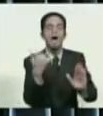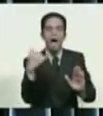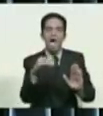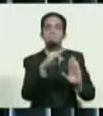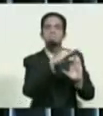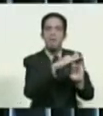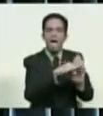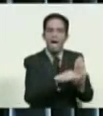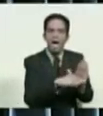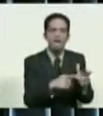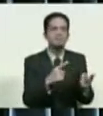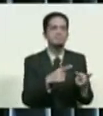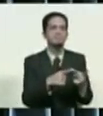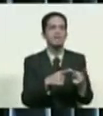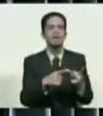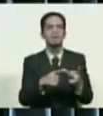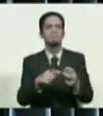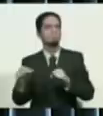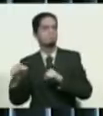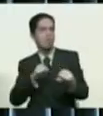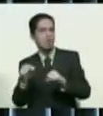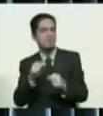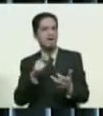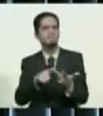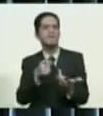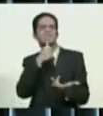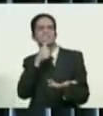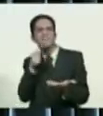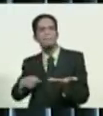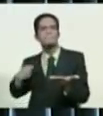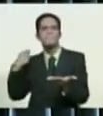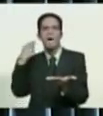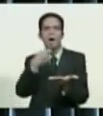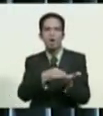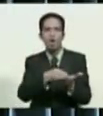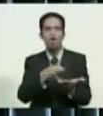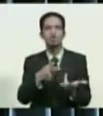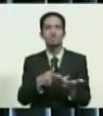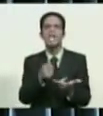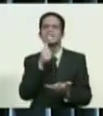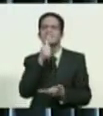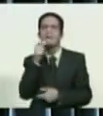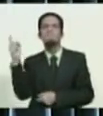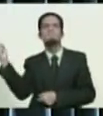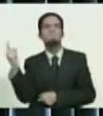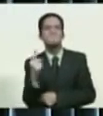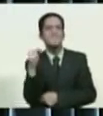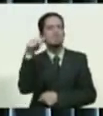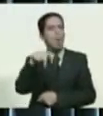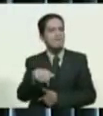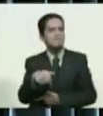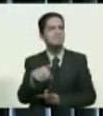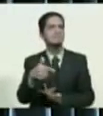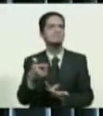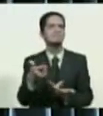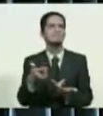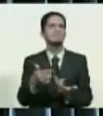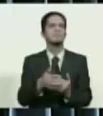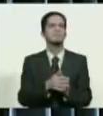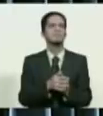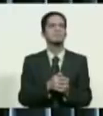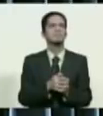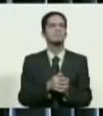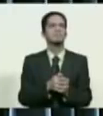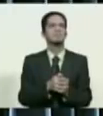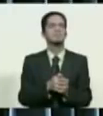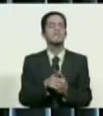del despliegue logístico, del financiamiento, de la presencia de autores materiales e intelectuales en la